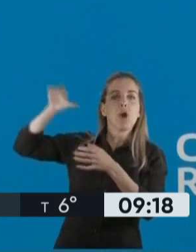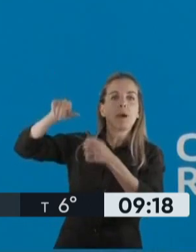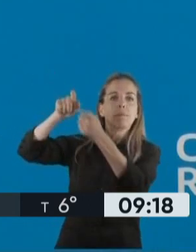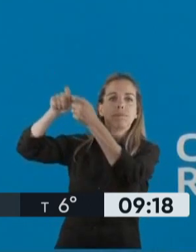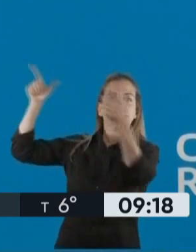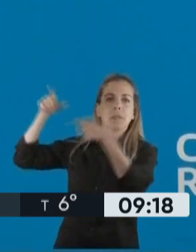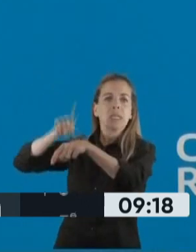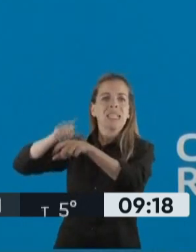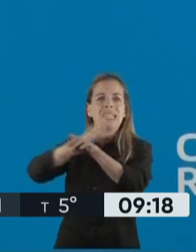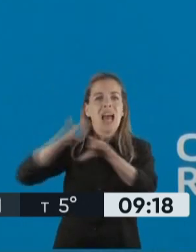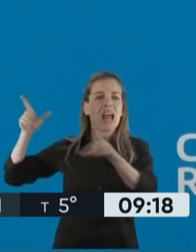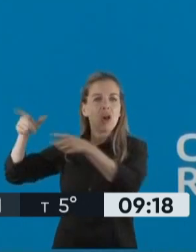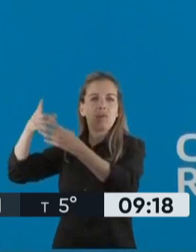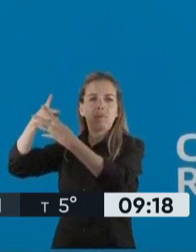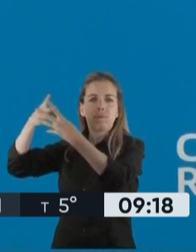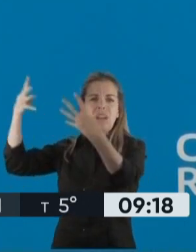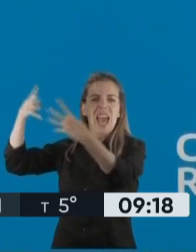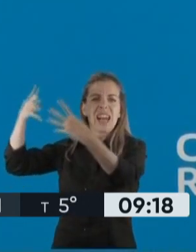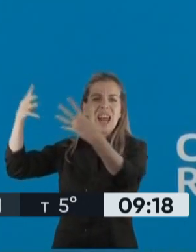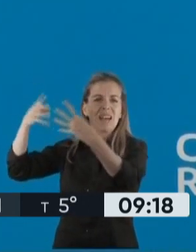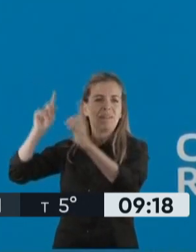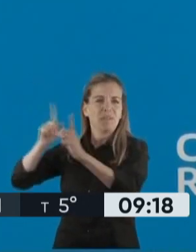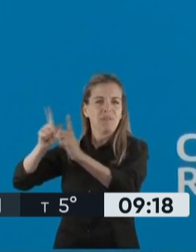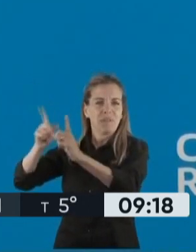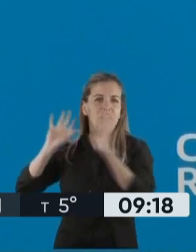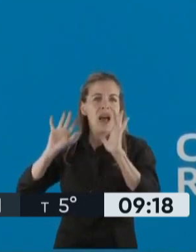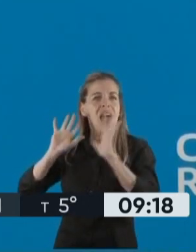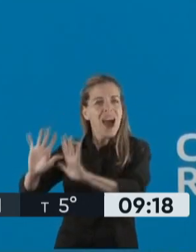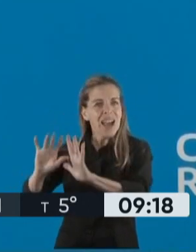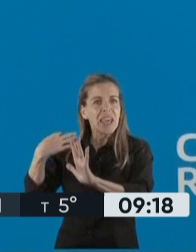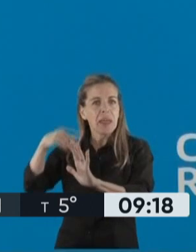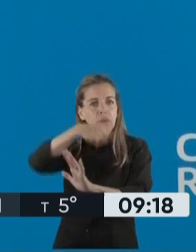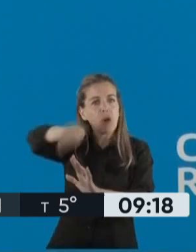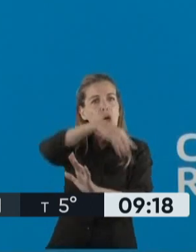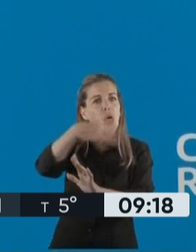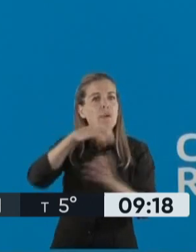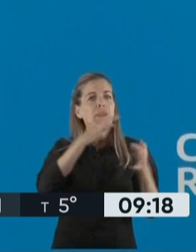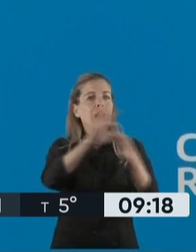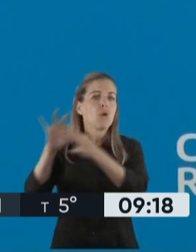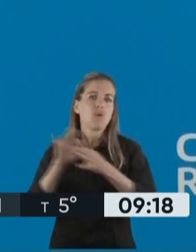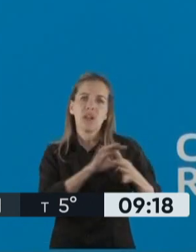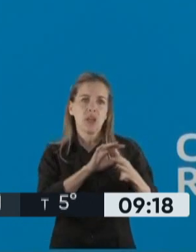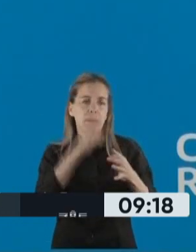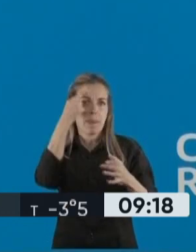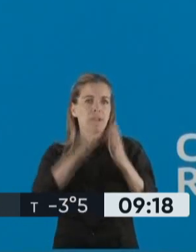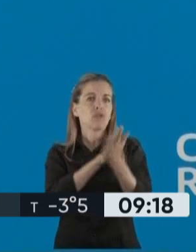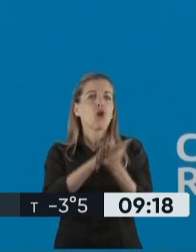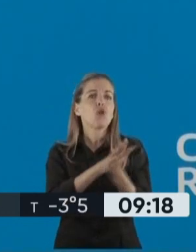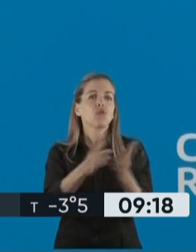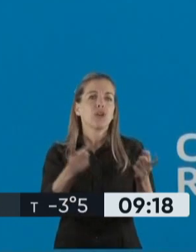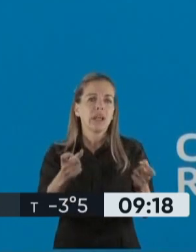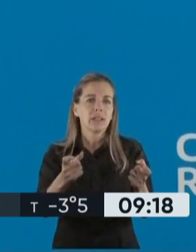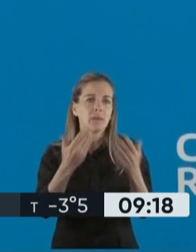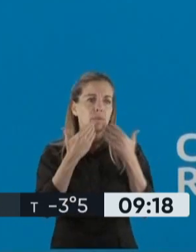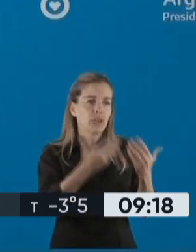en el tiempo y que representa una situación en la cual tenemos que estar más unidos que nunca para llevar adelante las soluciones que tenemos que llevar